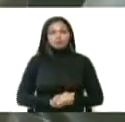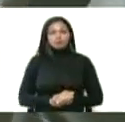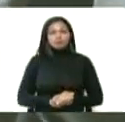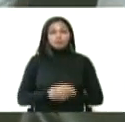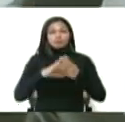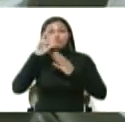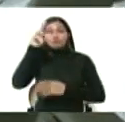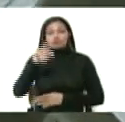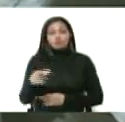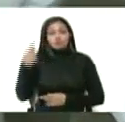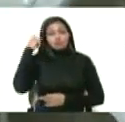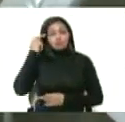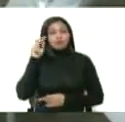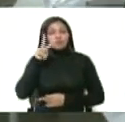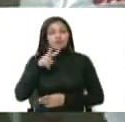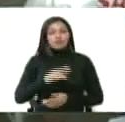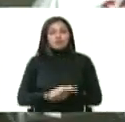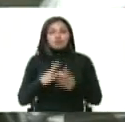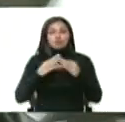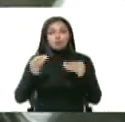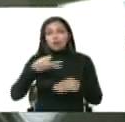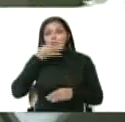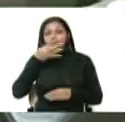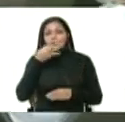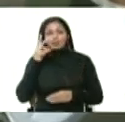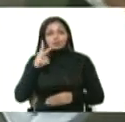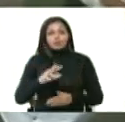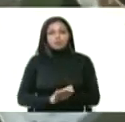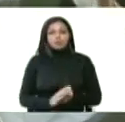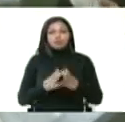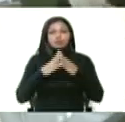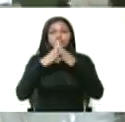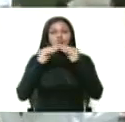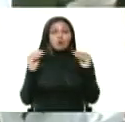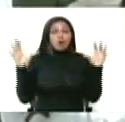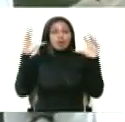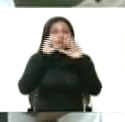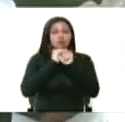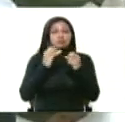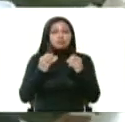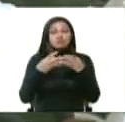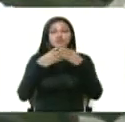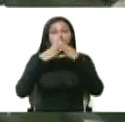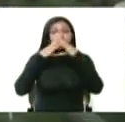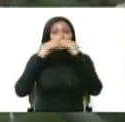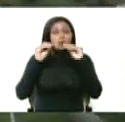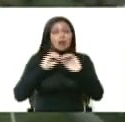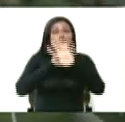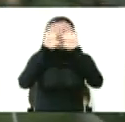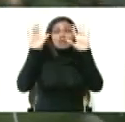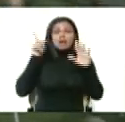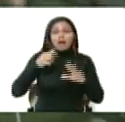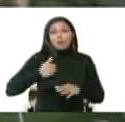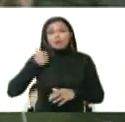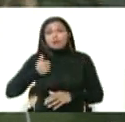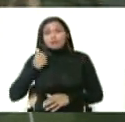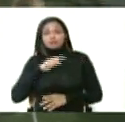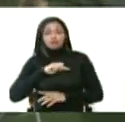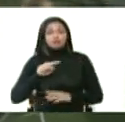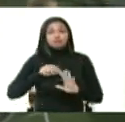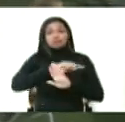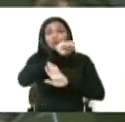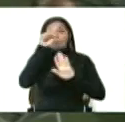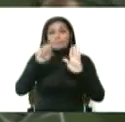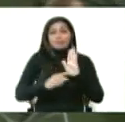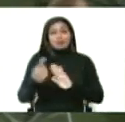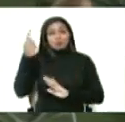Todos los días, todas las tardes, todas las noches, todas las mañanas. Aprovechemos que estamos 24